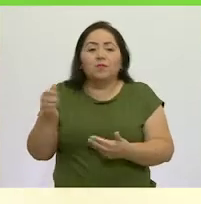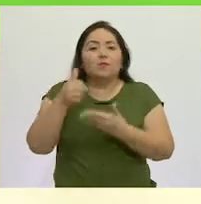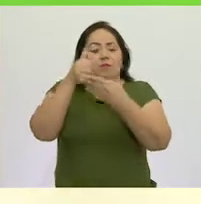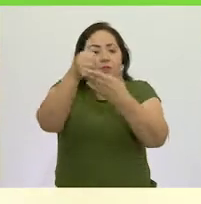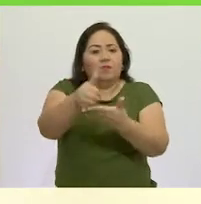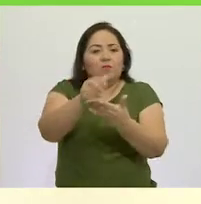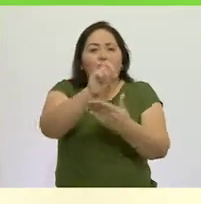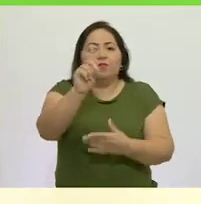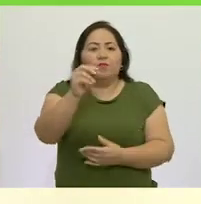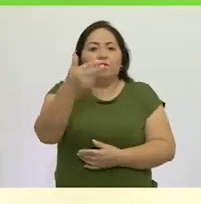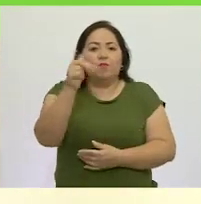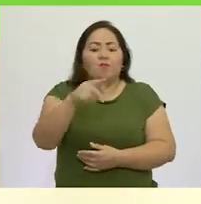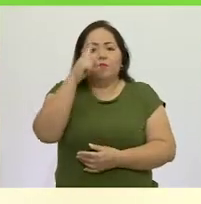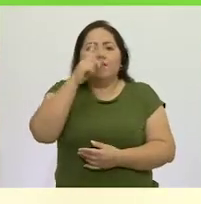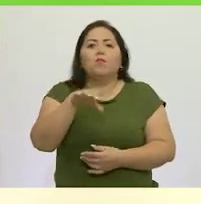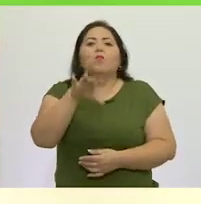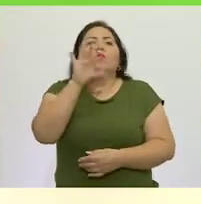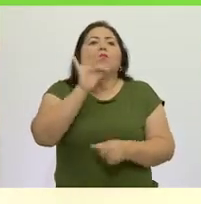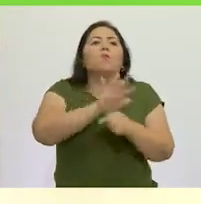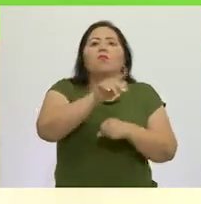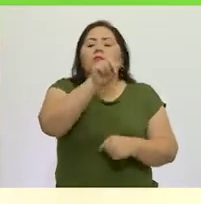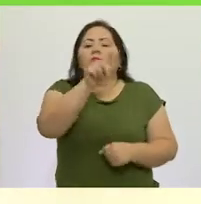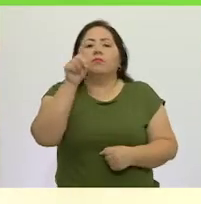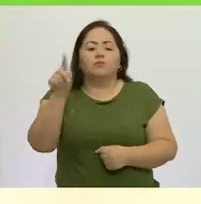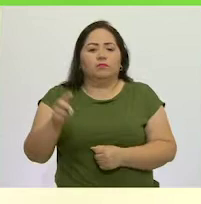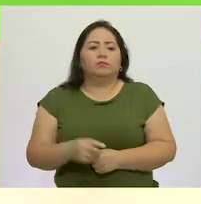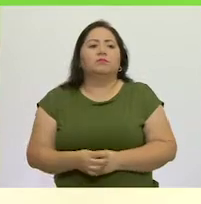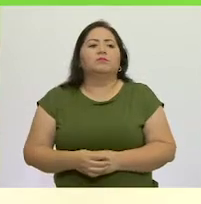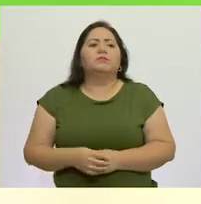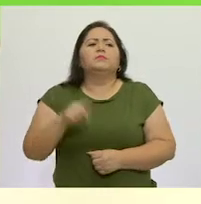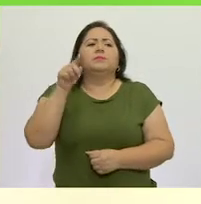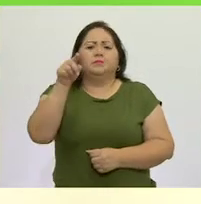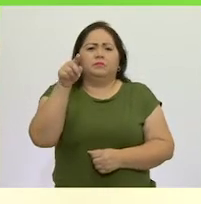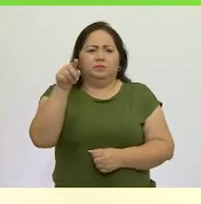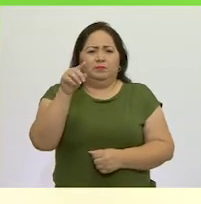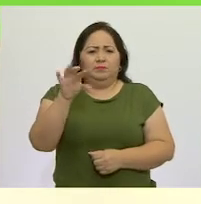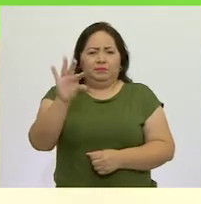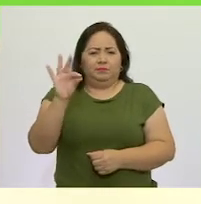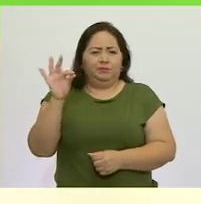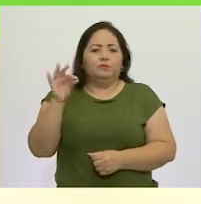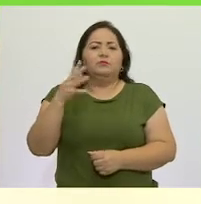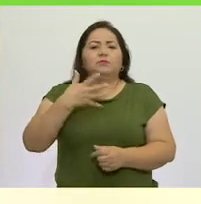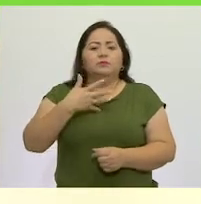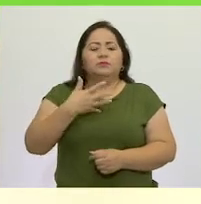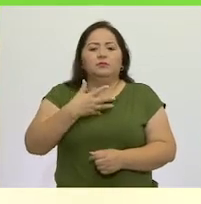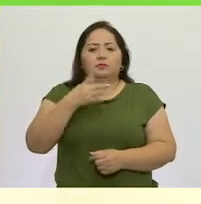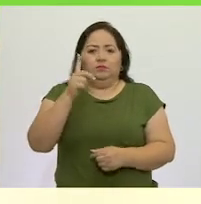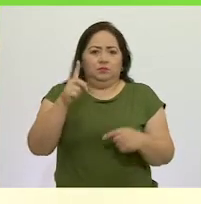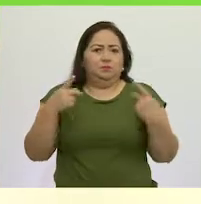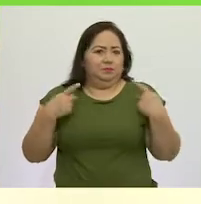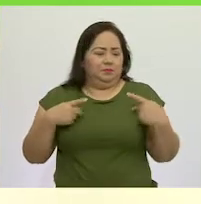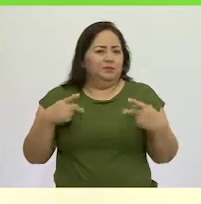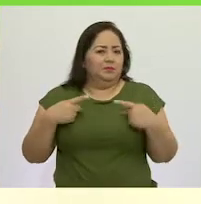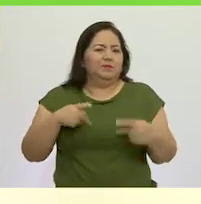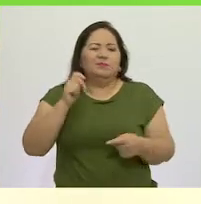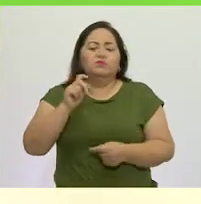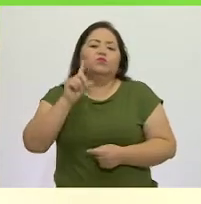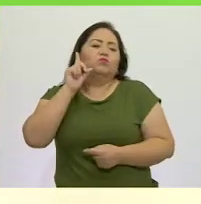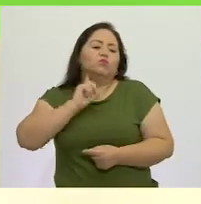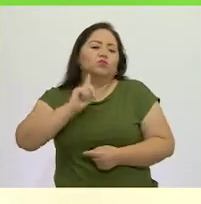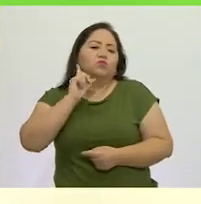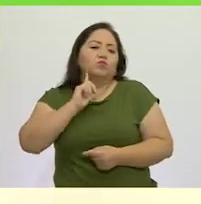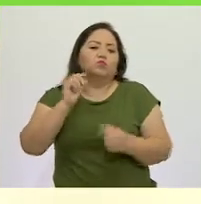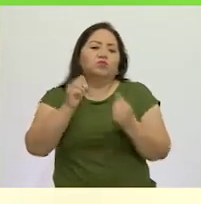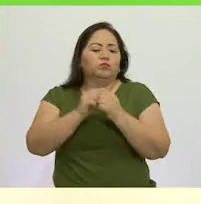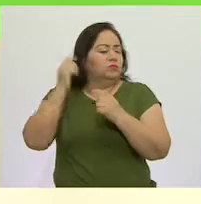Sohar a decidir cuál es la pieza. Esta pieza, fíjate bien, tiene un personaje, que es una mujer con